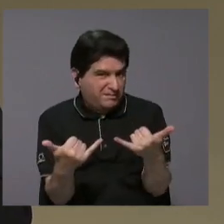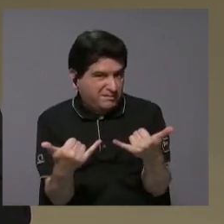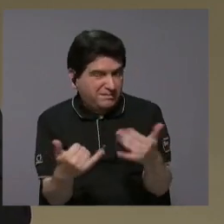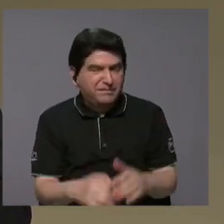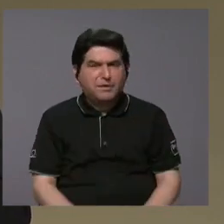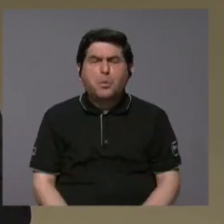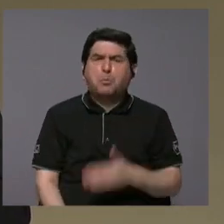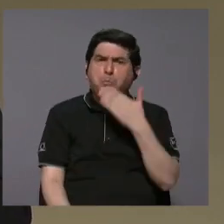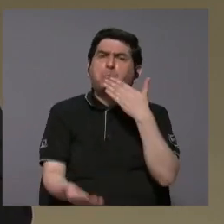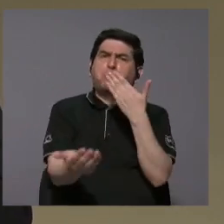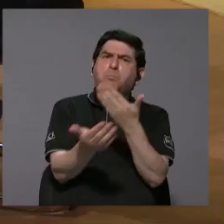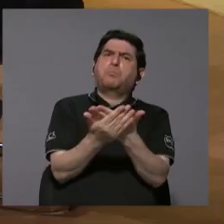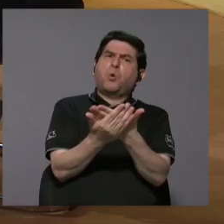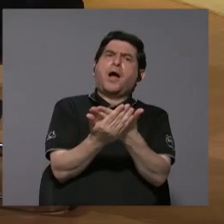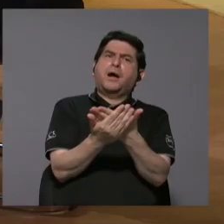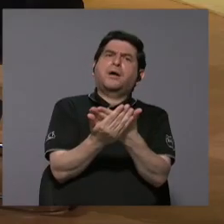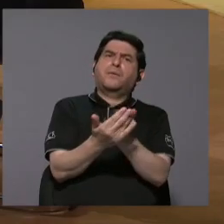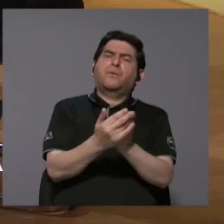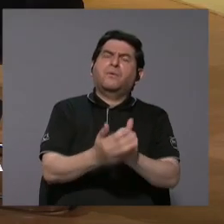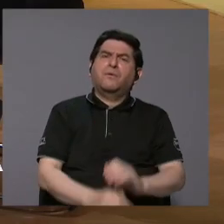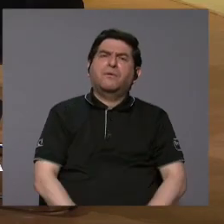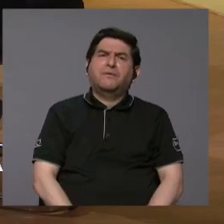No, qué bueno